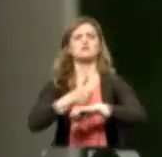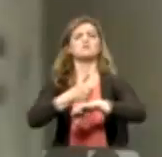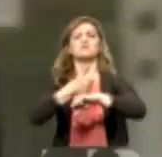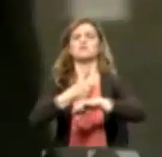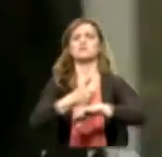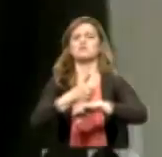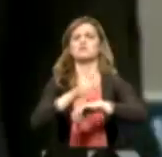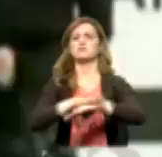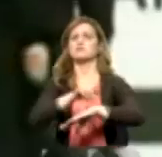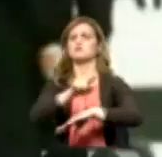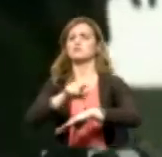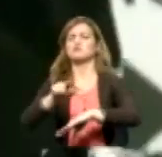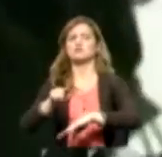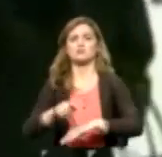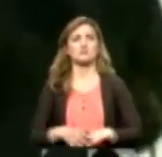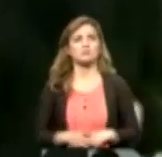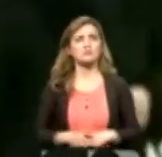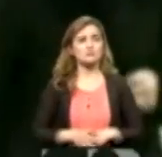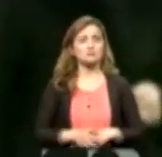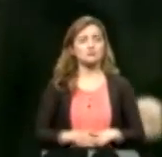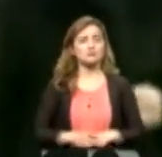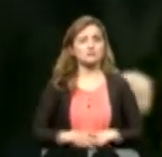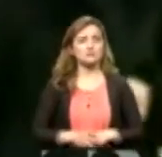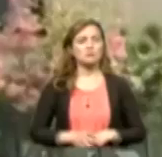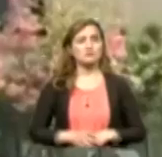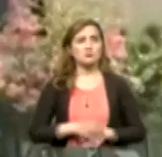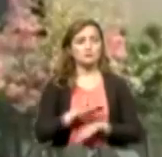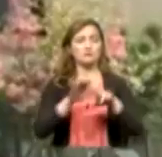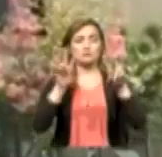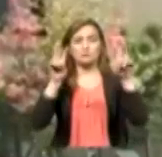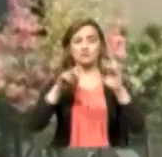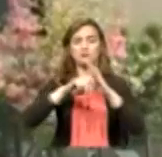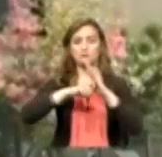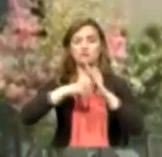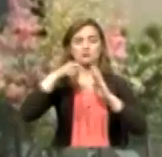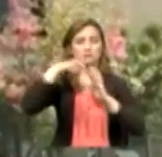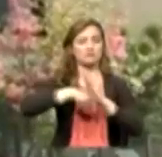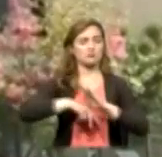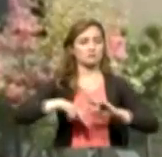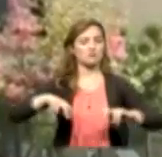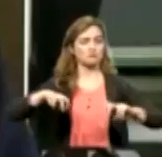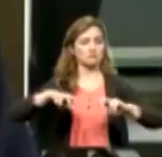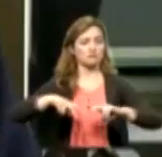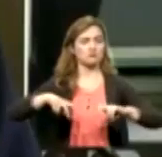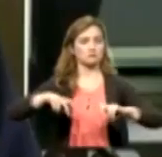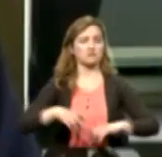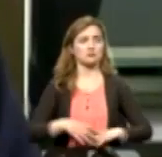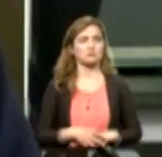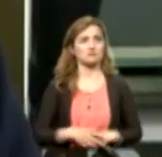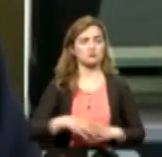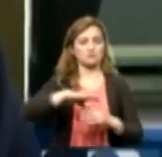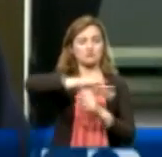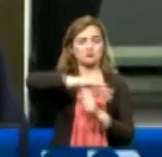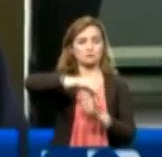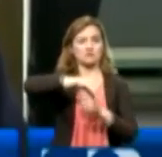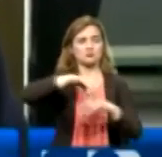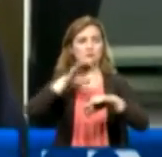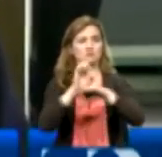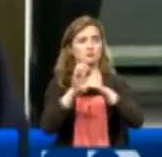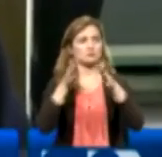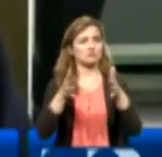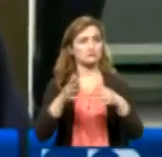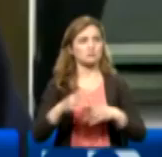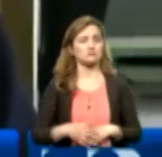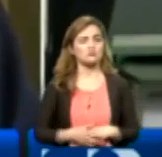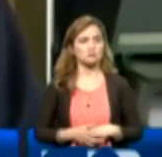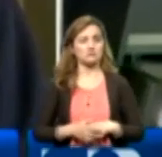de responsabilidades. El tema incluso es motivo de un examen de la Contraloría General del Estado. La Cancillería ecuatoriana, dirigida por la